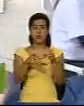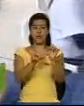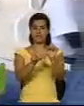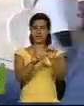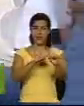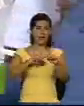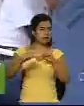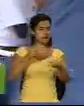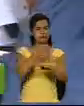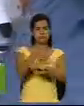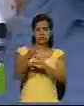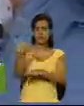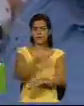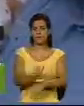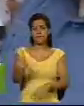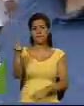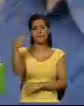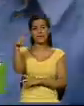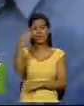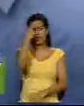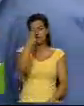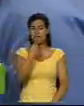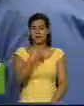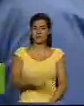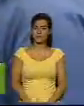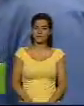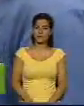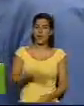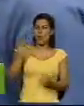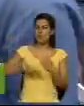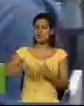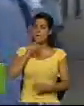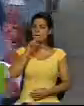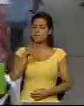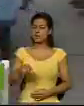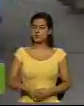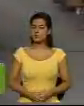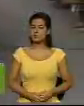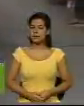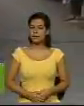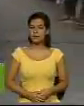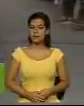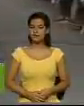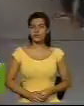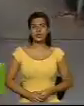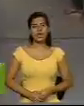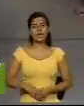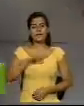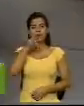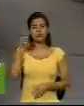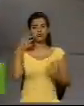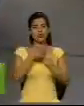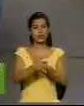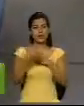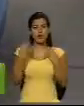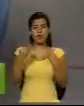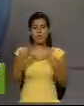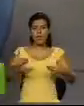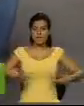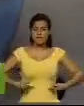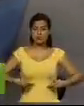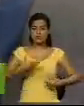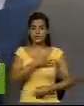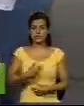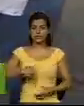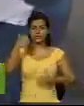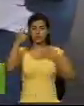en movimiento en todo lo que es la parroquia Antímano. Finalmente, Ingrid, quisiéramos hacer mención a lo que ha sido el esfuerzo importante que está haciendo el presidente